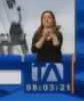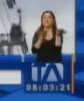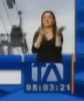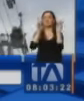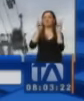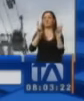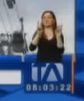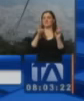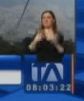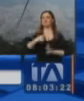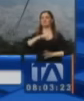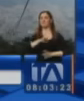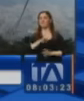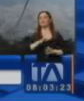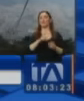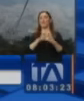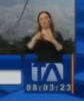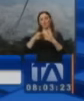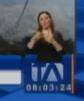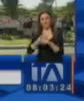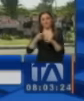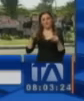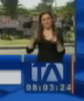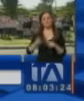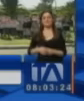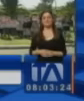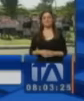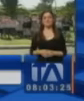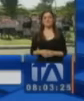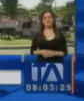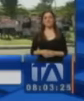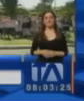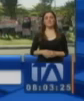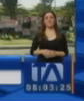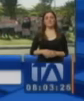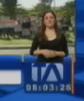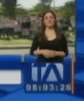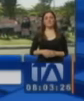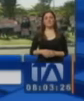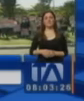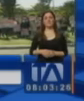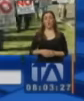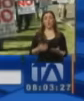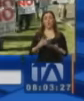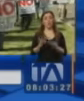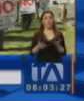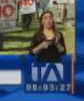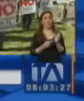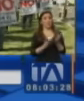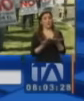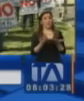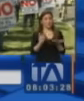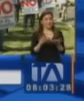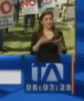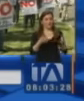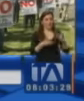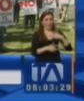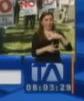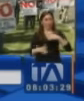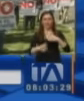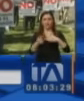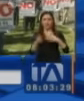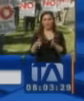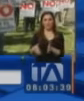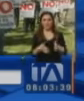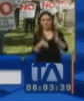hacia tenemos otras alternativas. ¿Sí? No solamente buscar ampliar vías o no solamente buscar mejorar los parqueaderos, que es la solución fácil. Además,